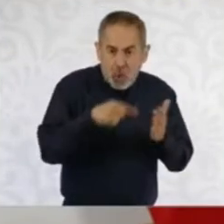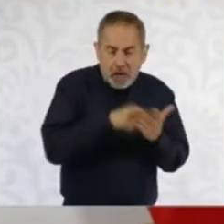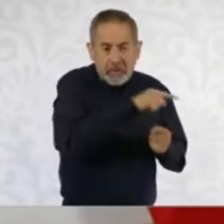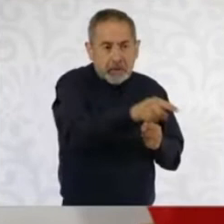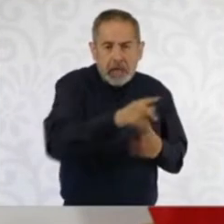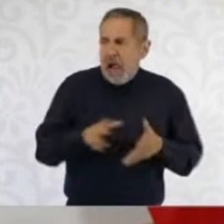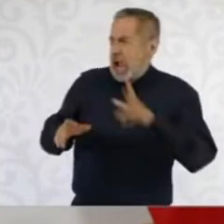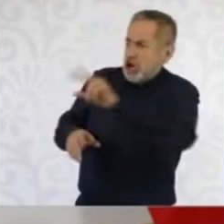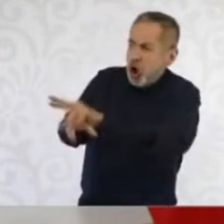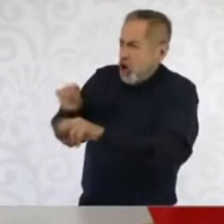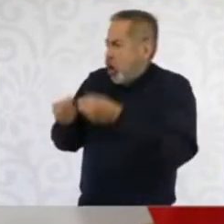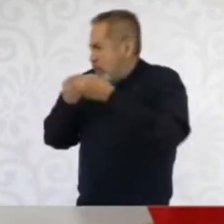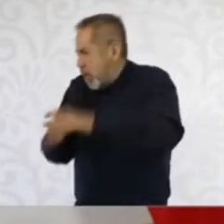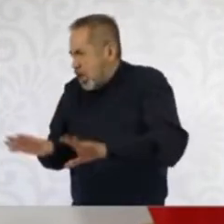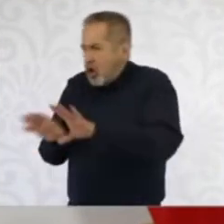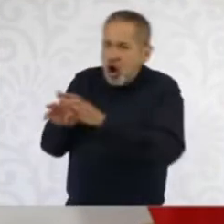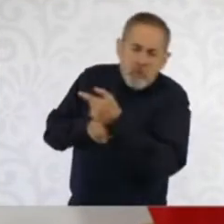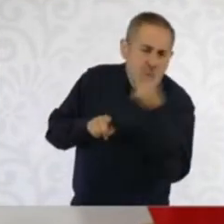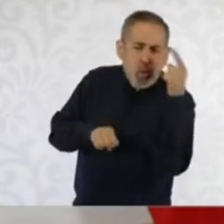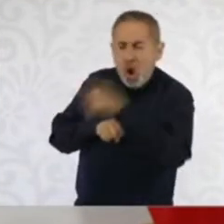estábamos parando la